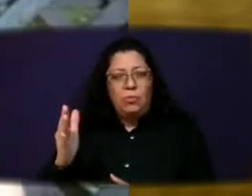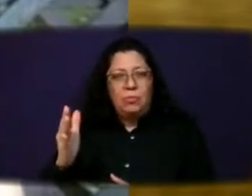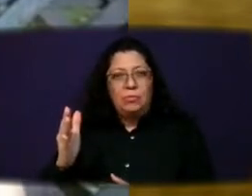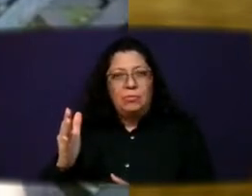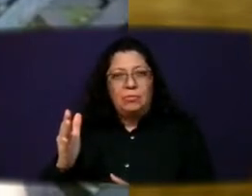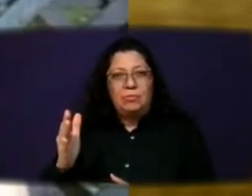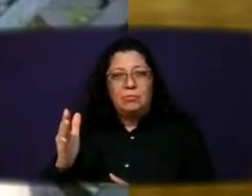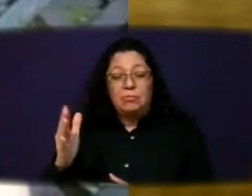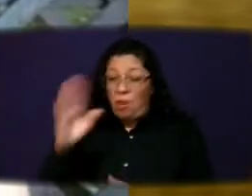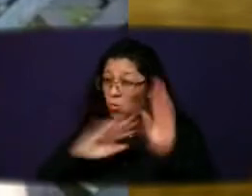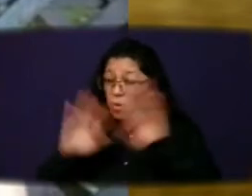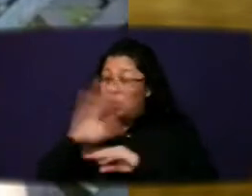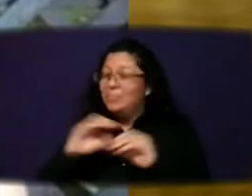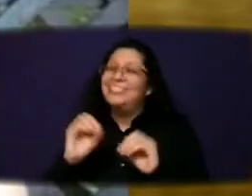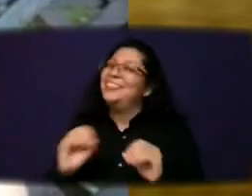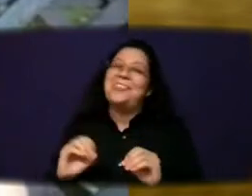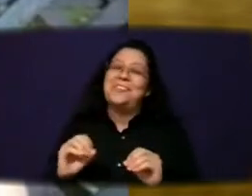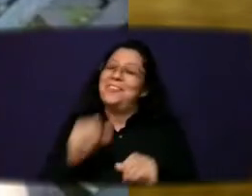No te preocupes.